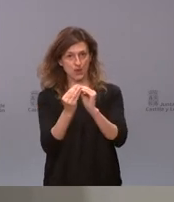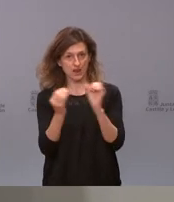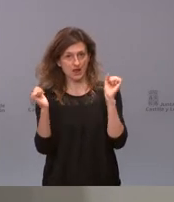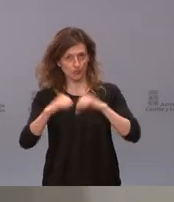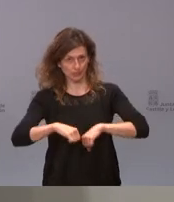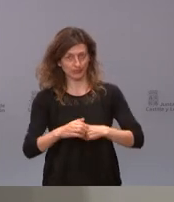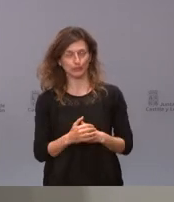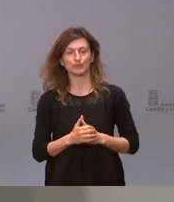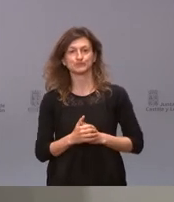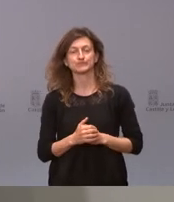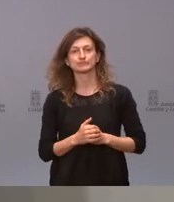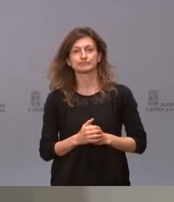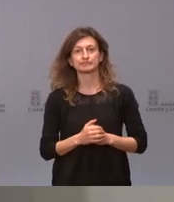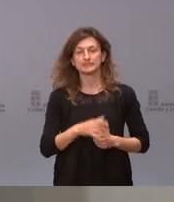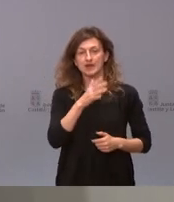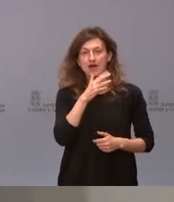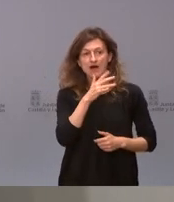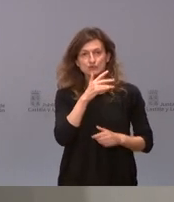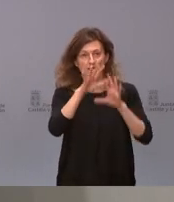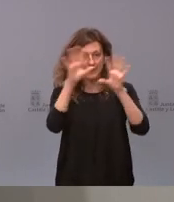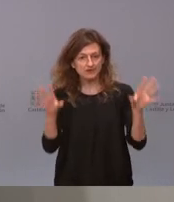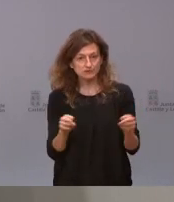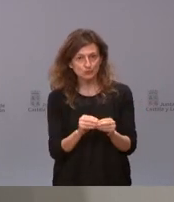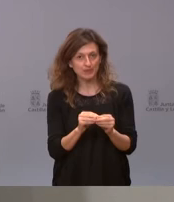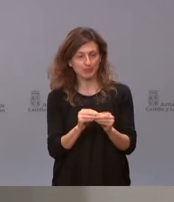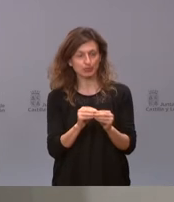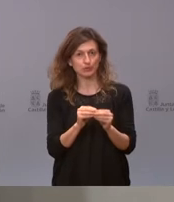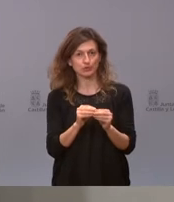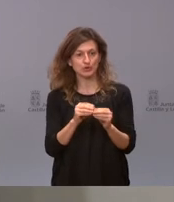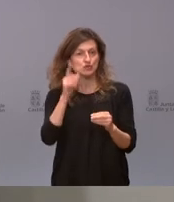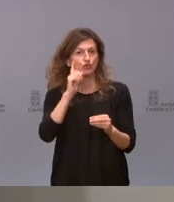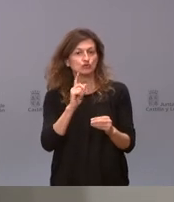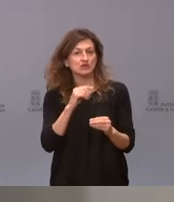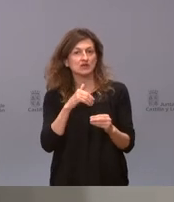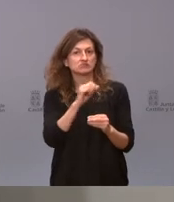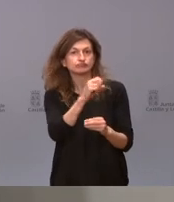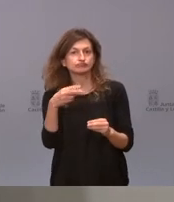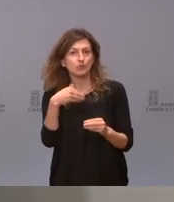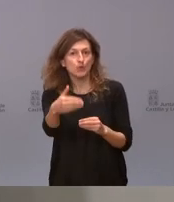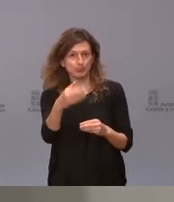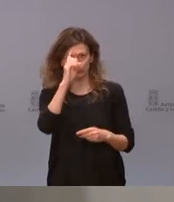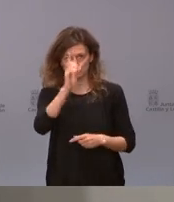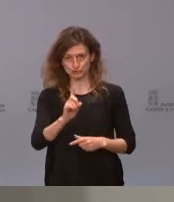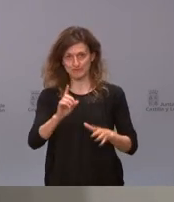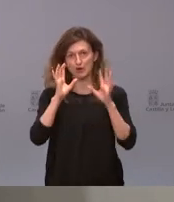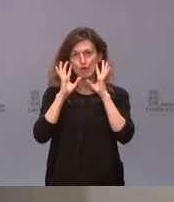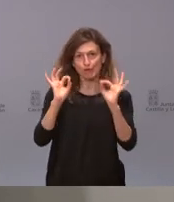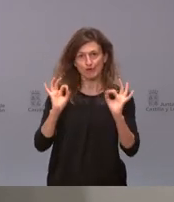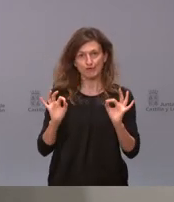esto es está ahora resolviendo no sé exactamente cuándo se podrá resolver pero evidentemente